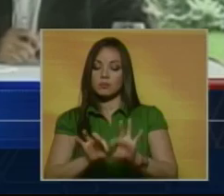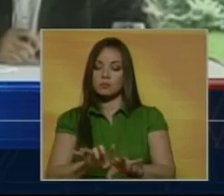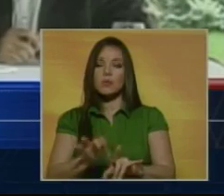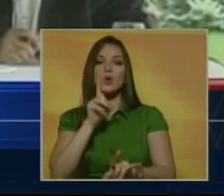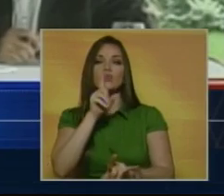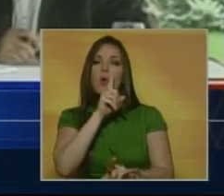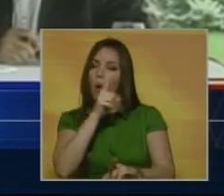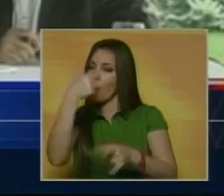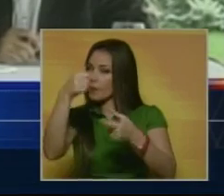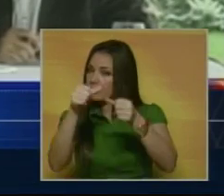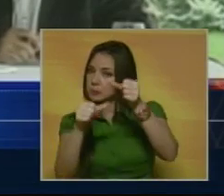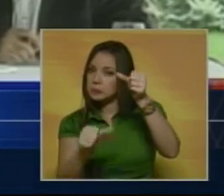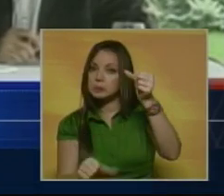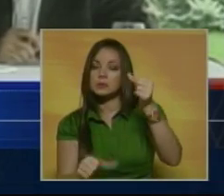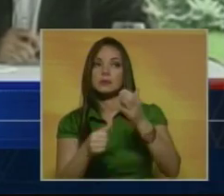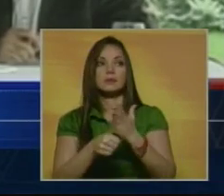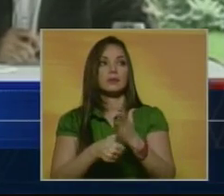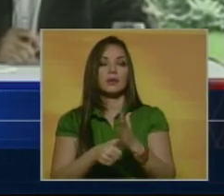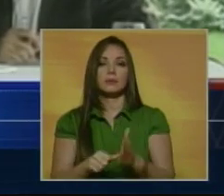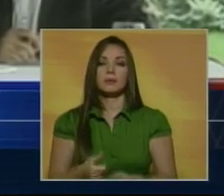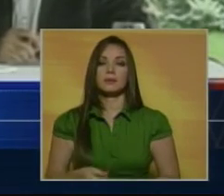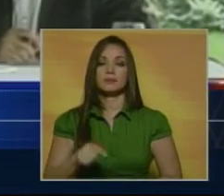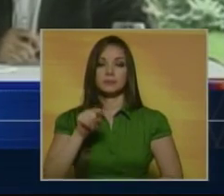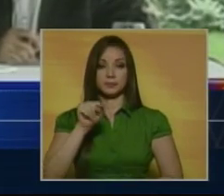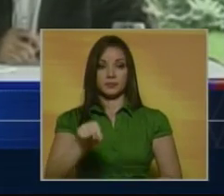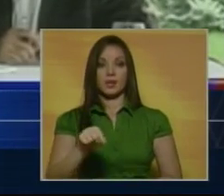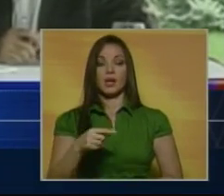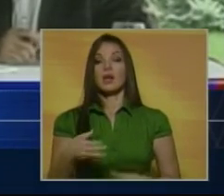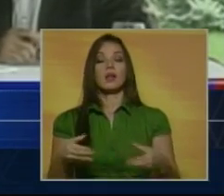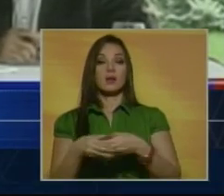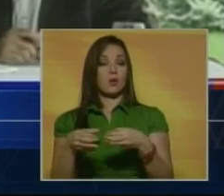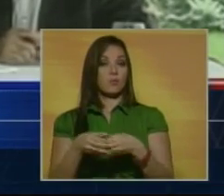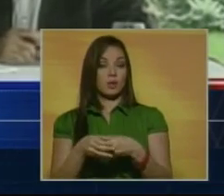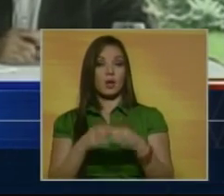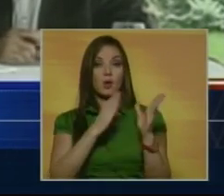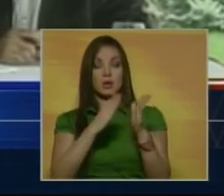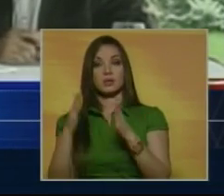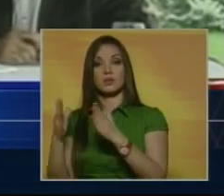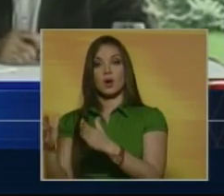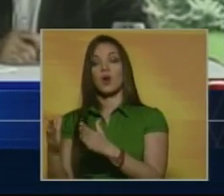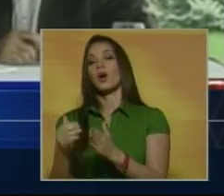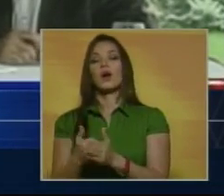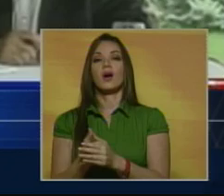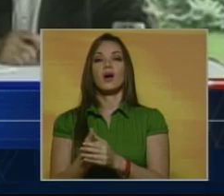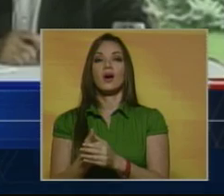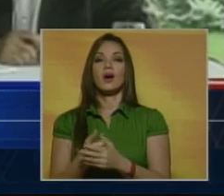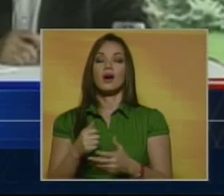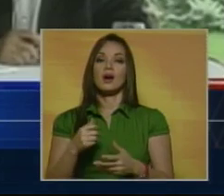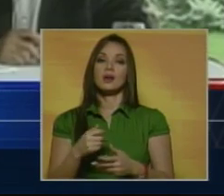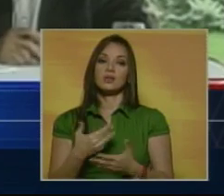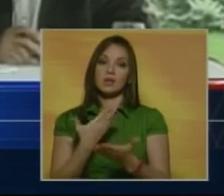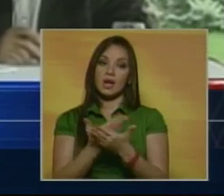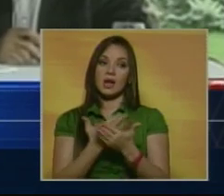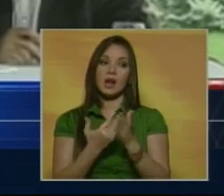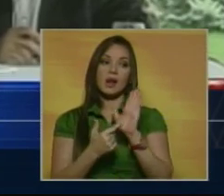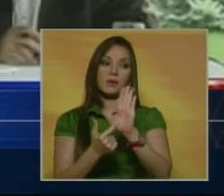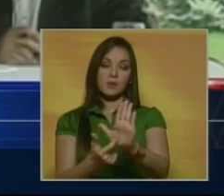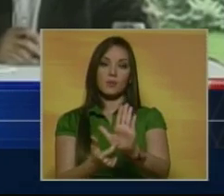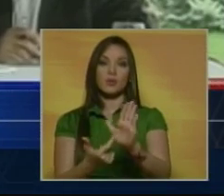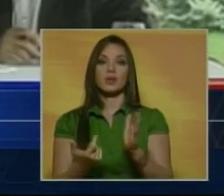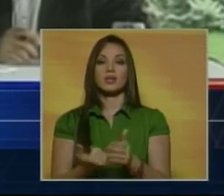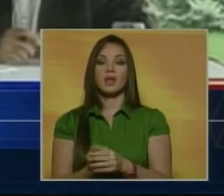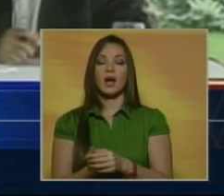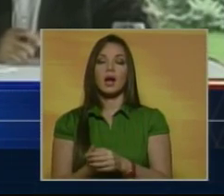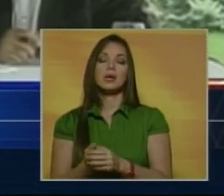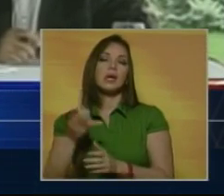que permita a la plataforma para que nuestros hermanos del comité organizador procedan a la propuesta organizativa